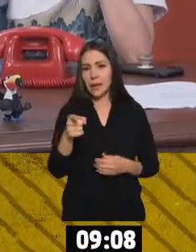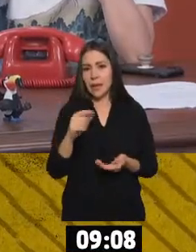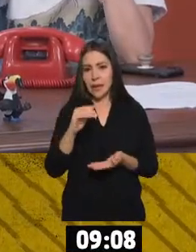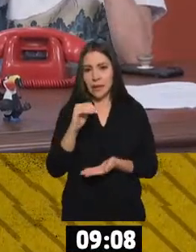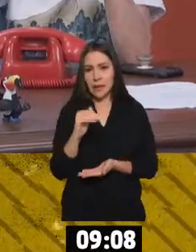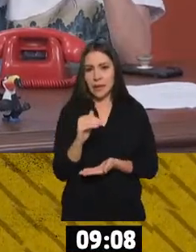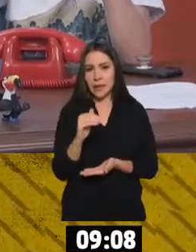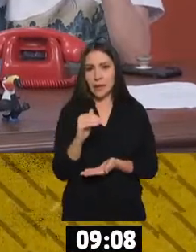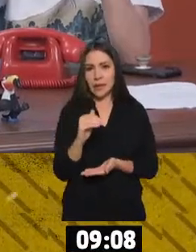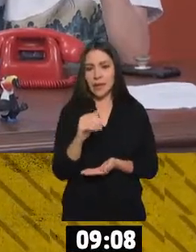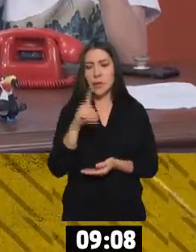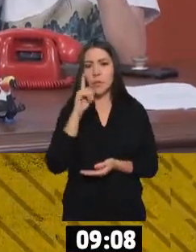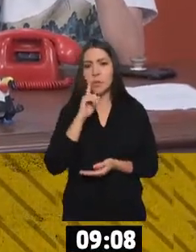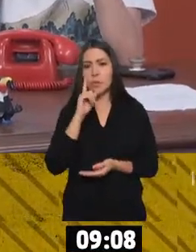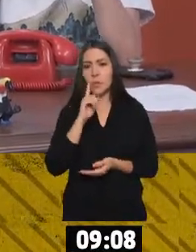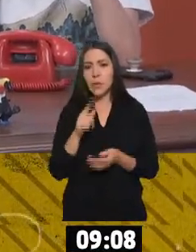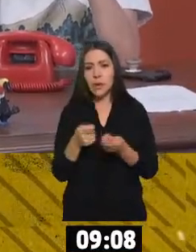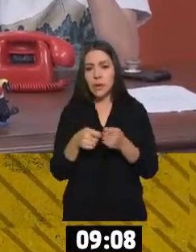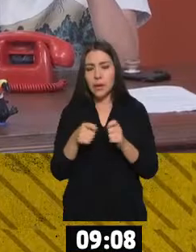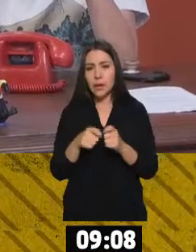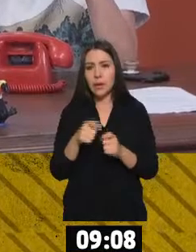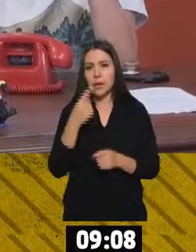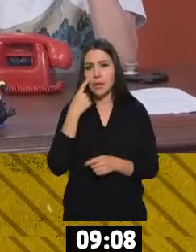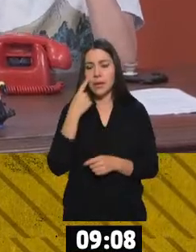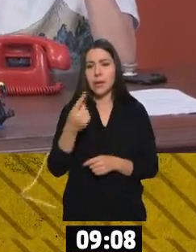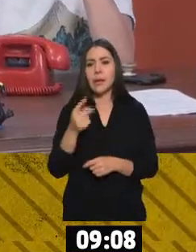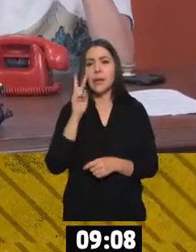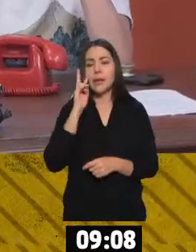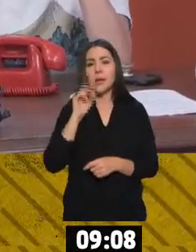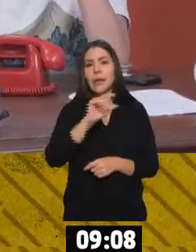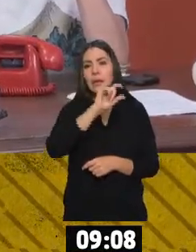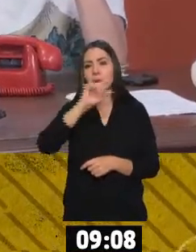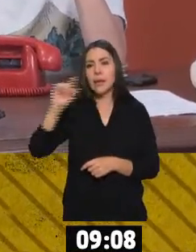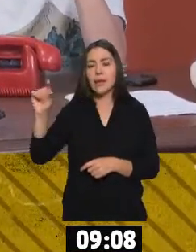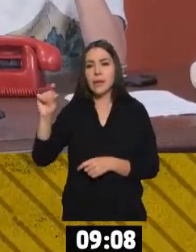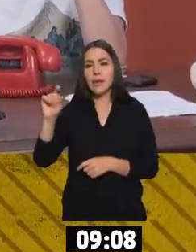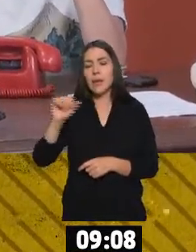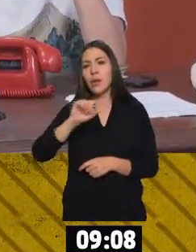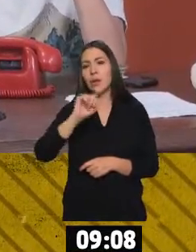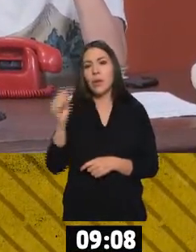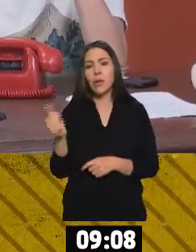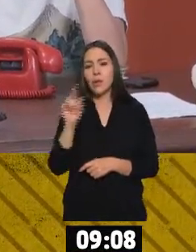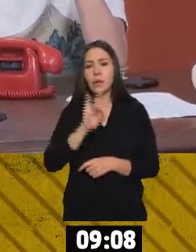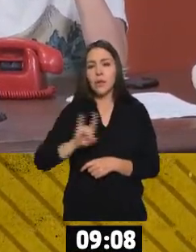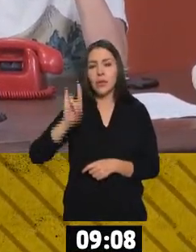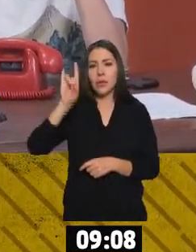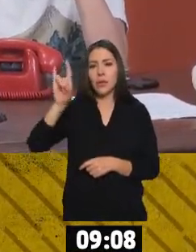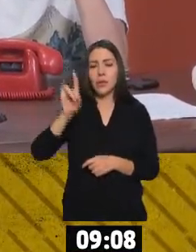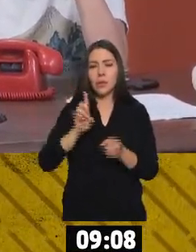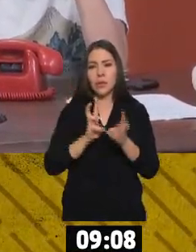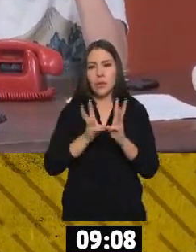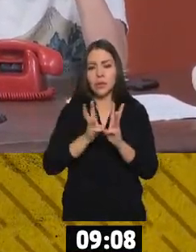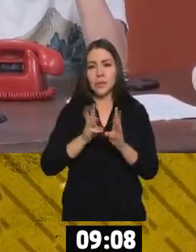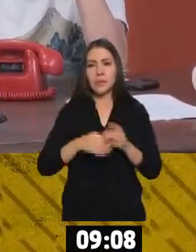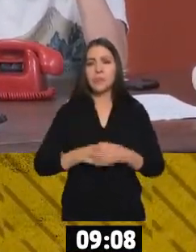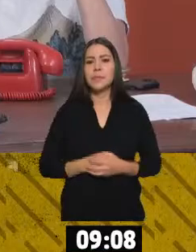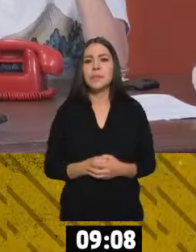del... No, eso es cuando ella le mostró. Por eso, pero que ahí se hay un lo había WhatsApp, ¿no? hecho. Que dice, I love this. A ver, No. ahorita lo ponen. No,